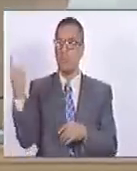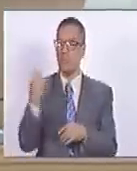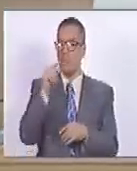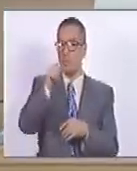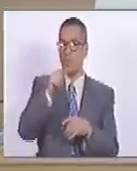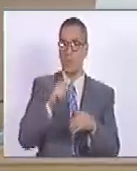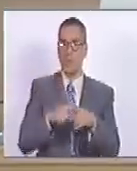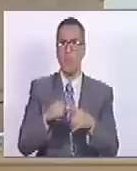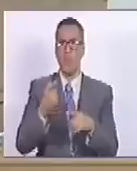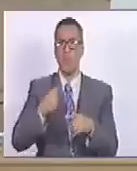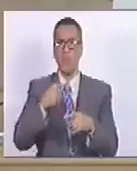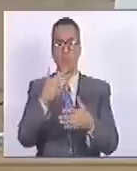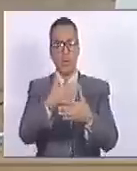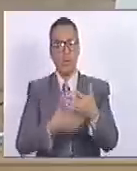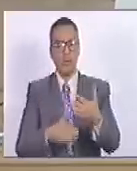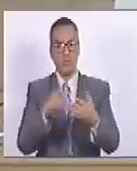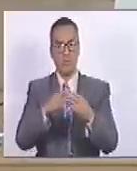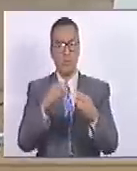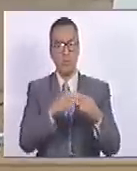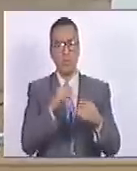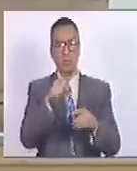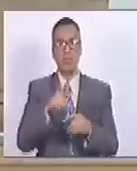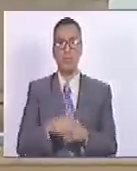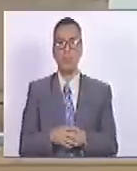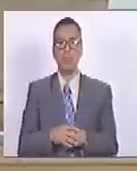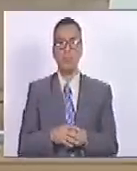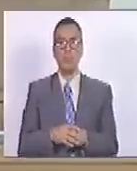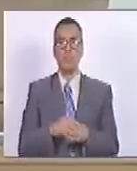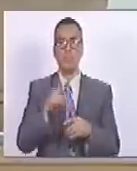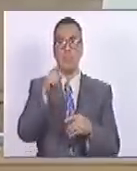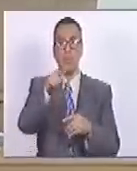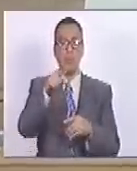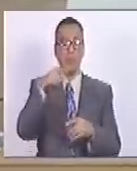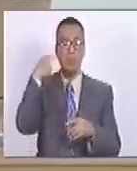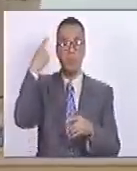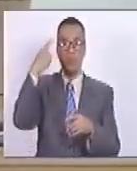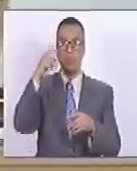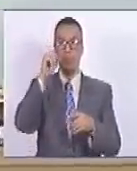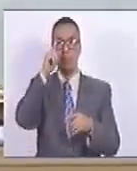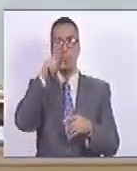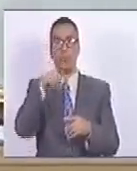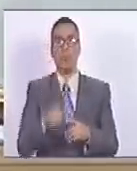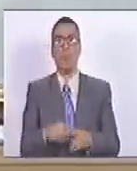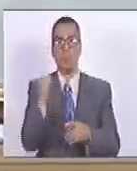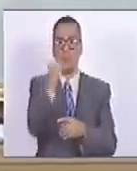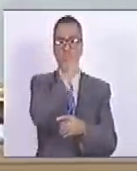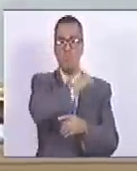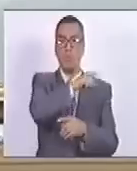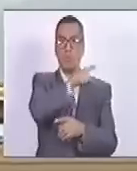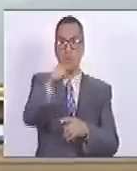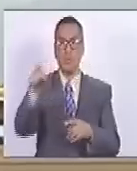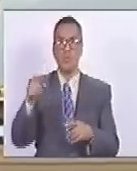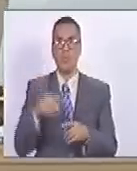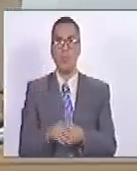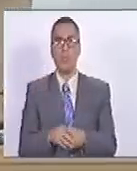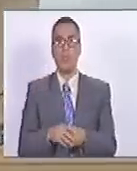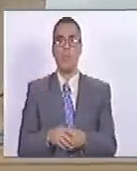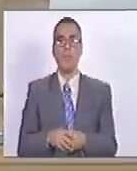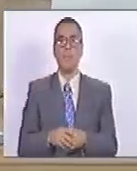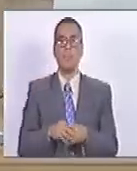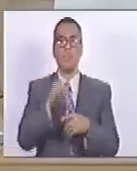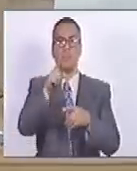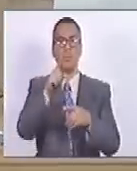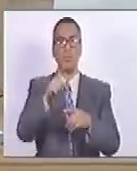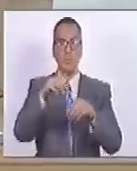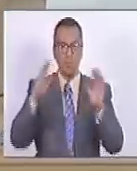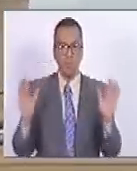ellos a darnos lecciones de civilidad. Si los bárbaros son ellos, si los asesinos son ellos, si los